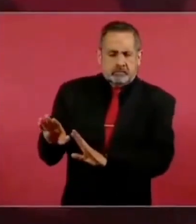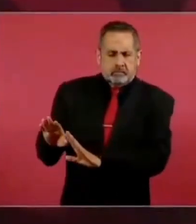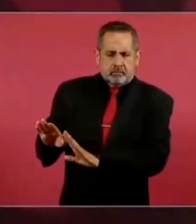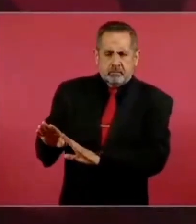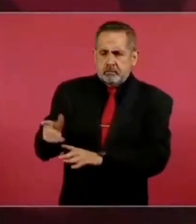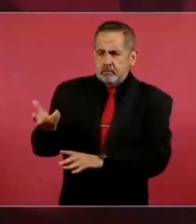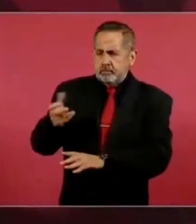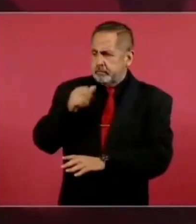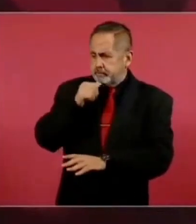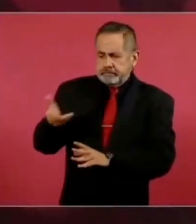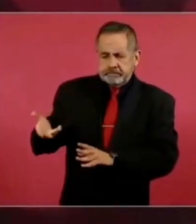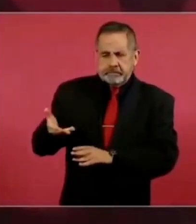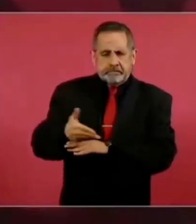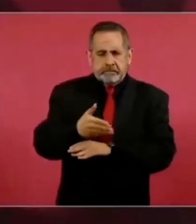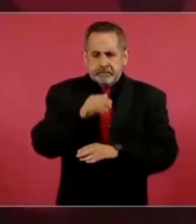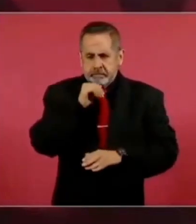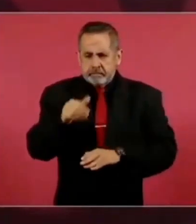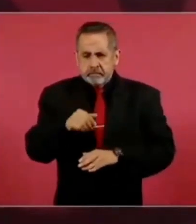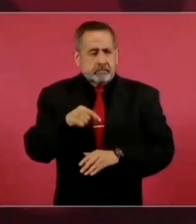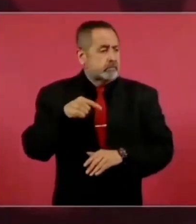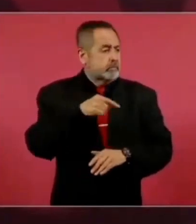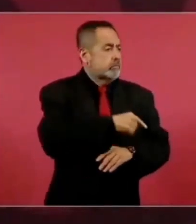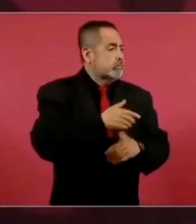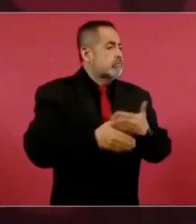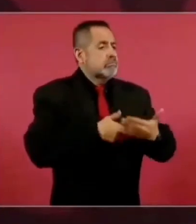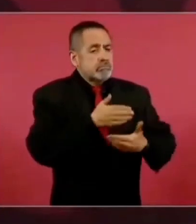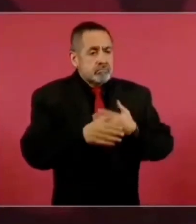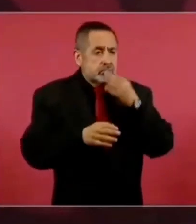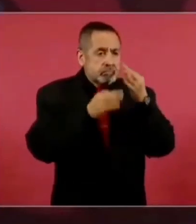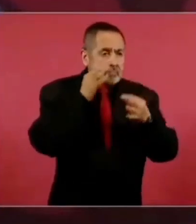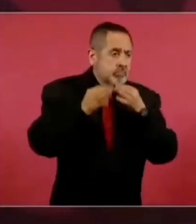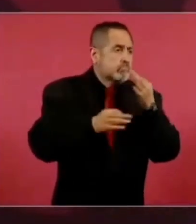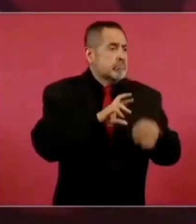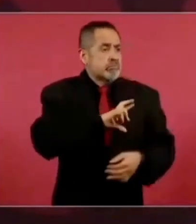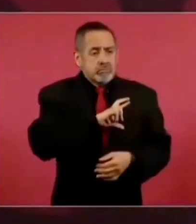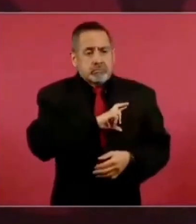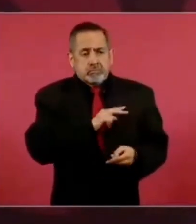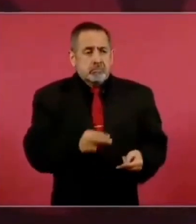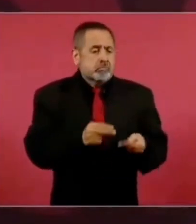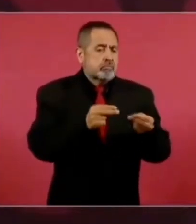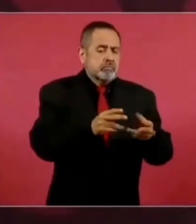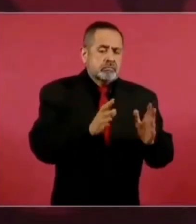actúe en la promoción del desarrollo y que incluso